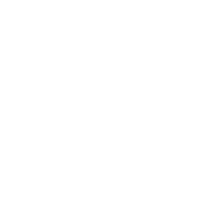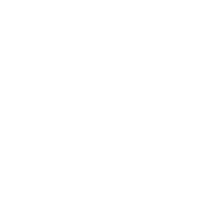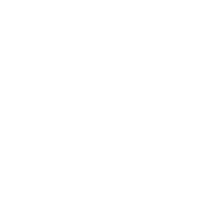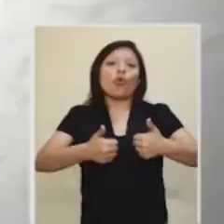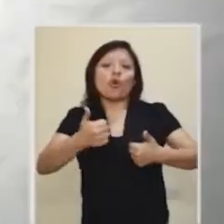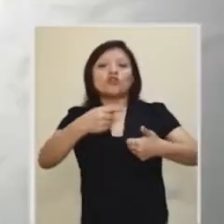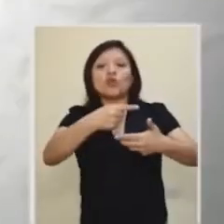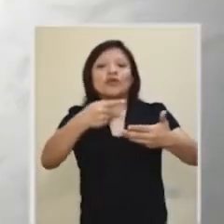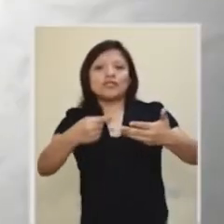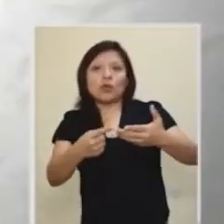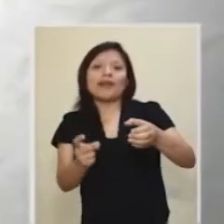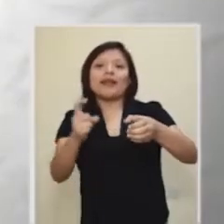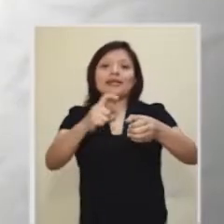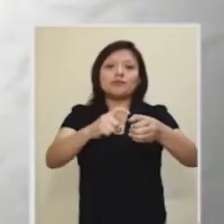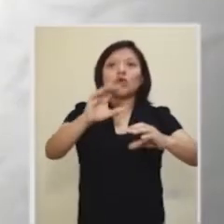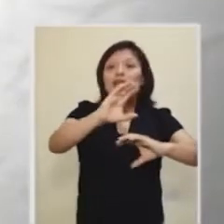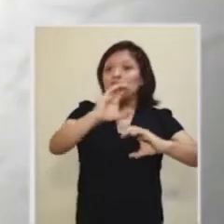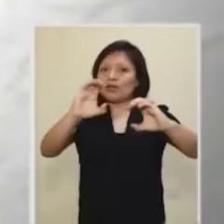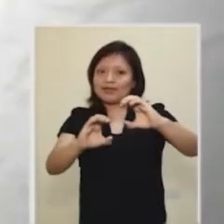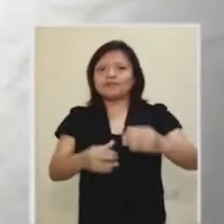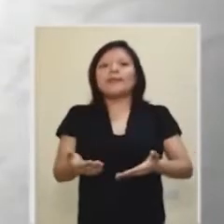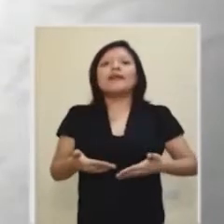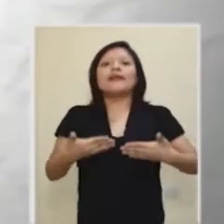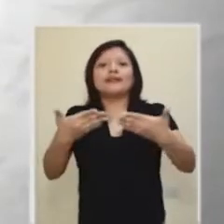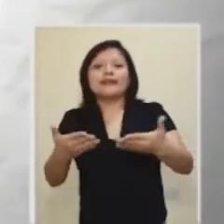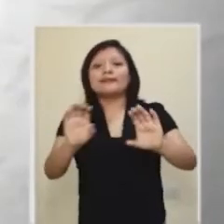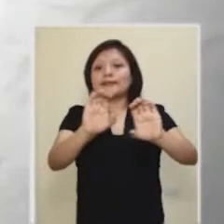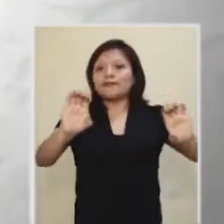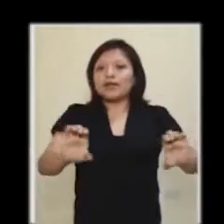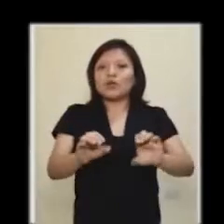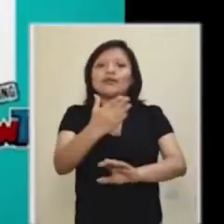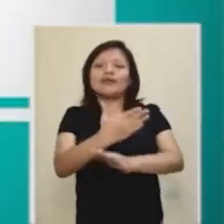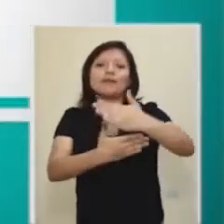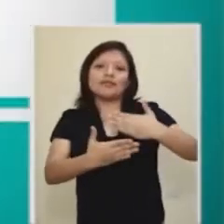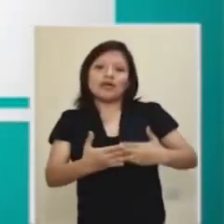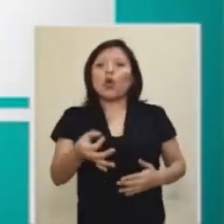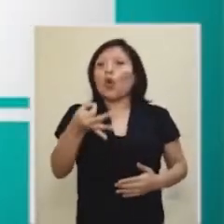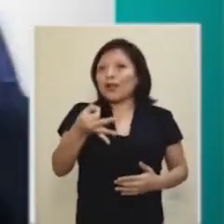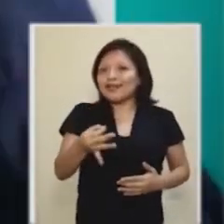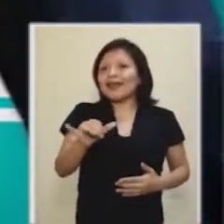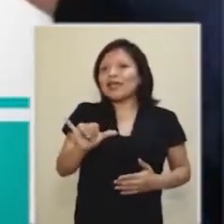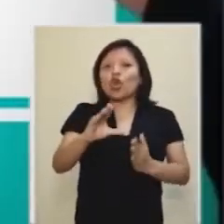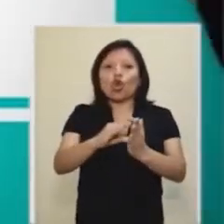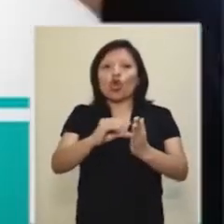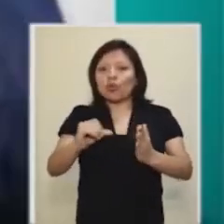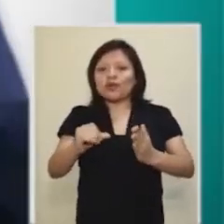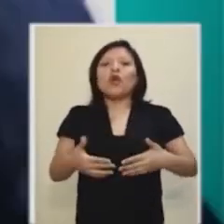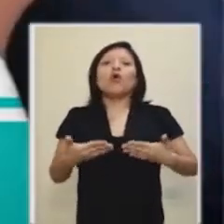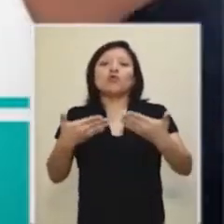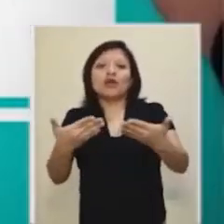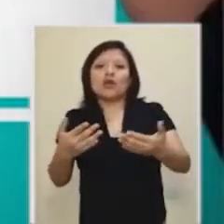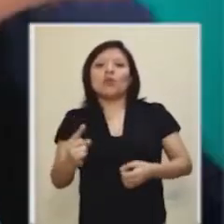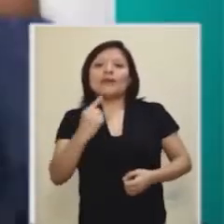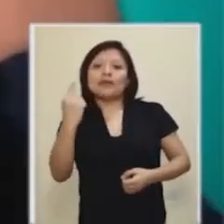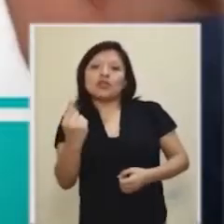en el cual ahí vemos los perfiles y según el requerimiento de cada empresa, los presentamos, ¿no? Y ya la empresa, bueno, evalúa y,